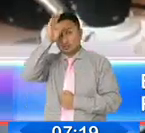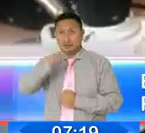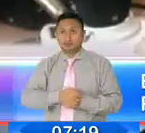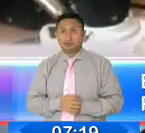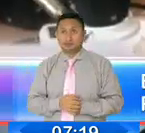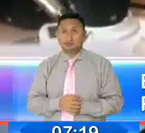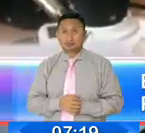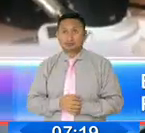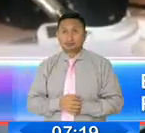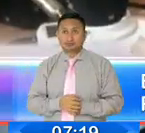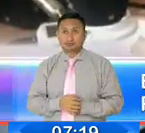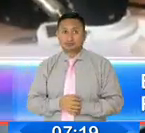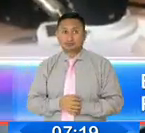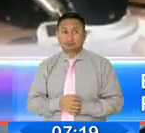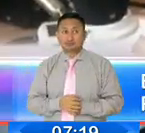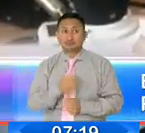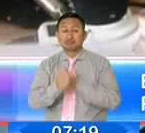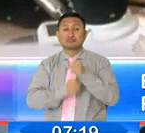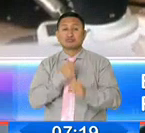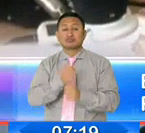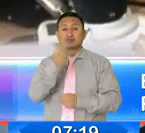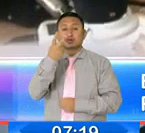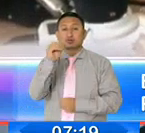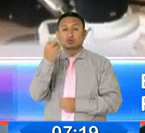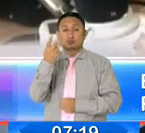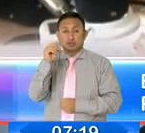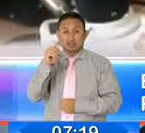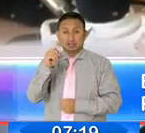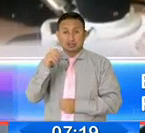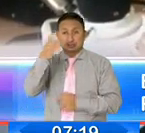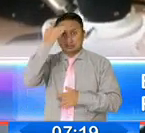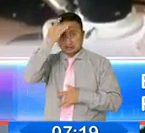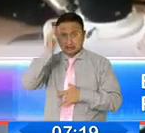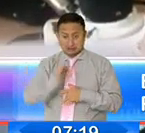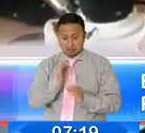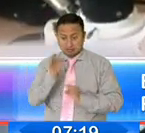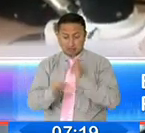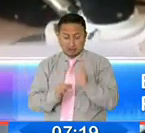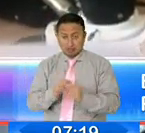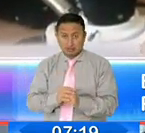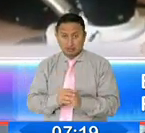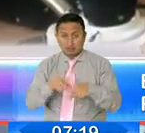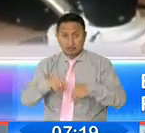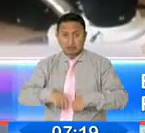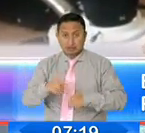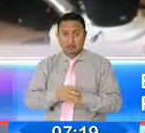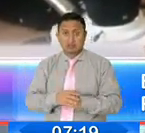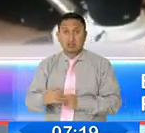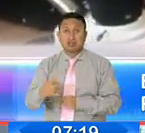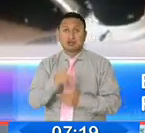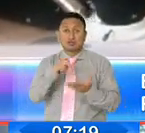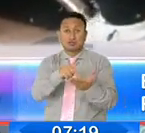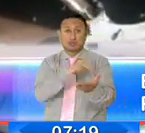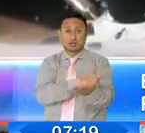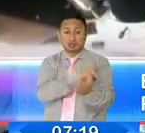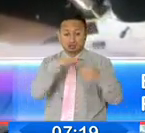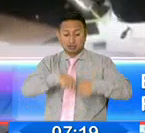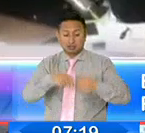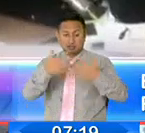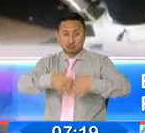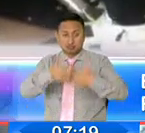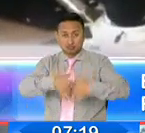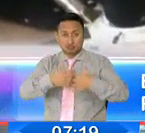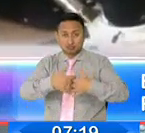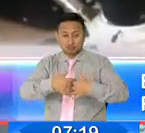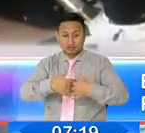del 2020, con el tema de la pandemia, se ha empezado con el proyecto Open20. En este caso, nosotros realizamos soldadura de componentes